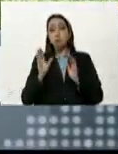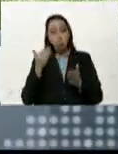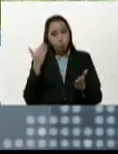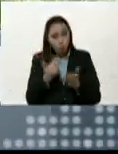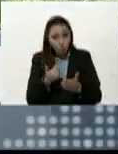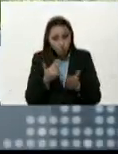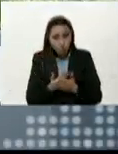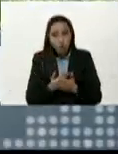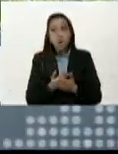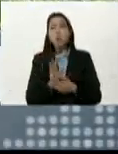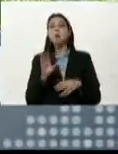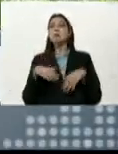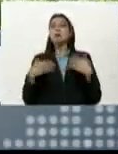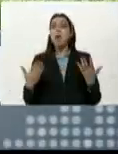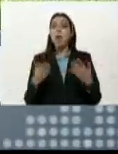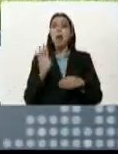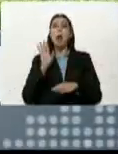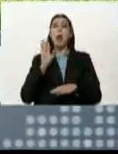la protección